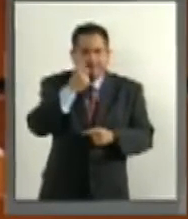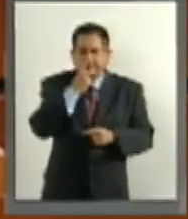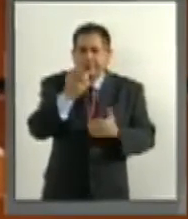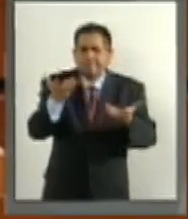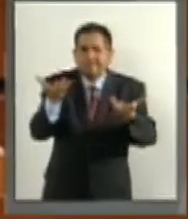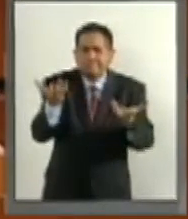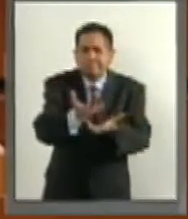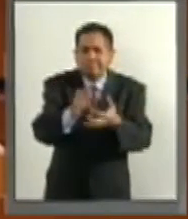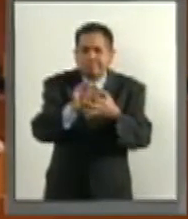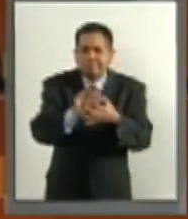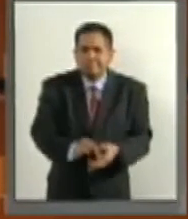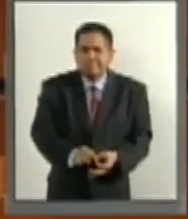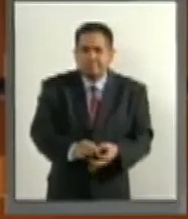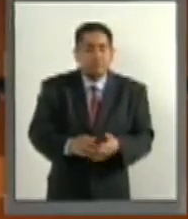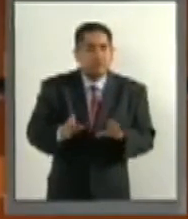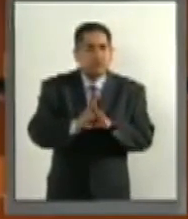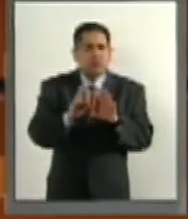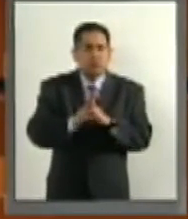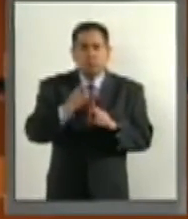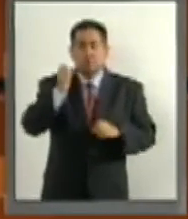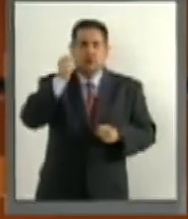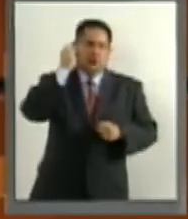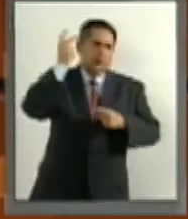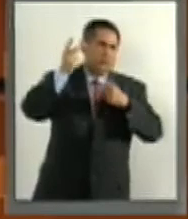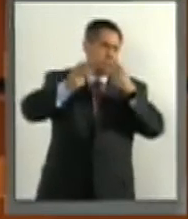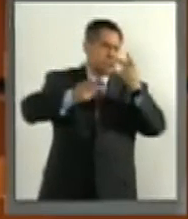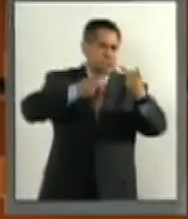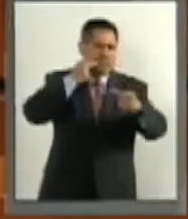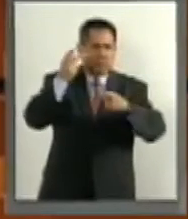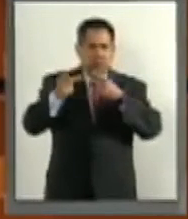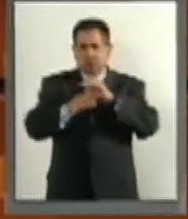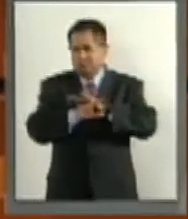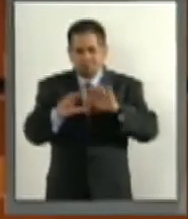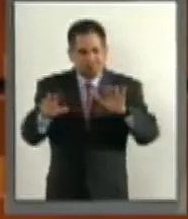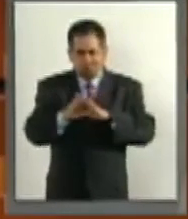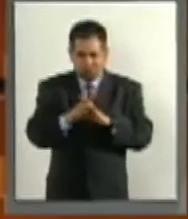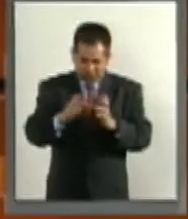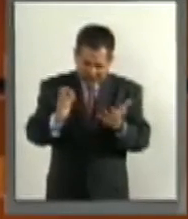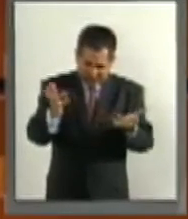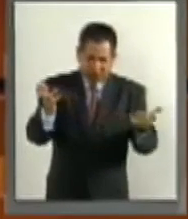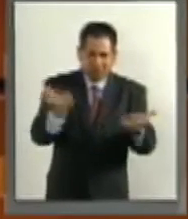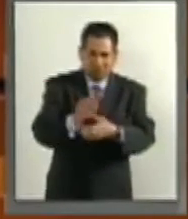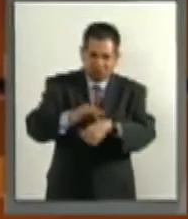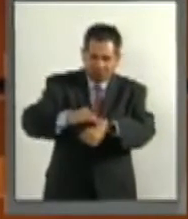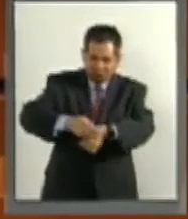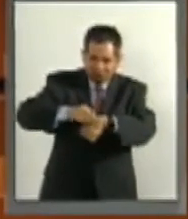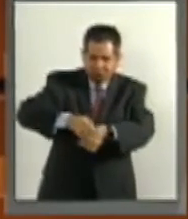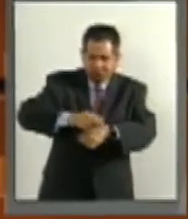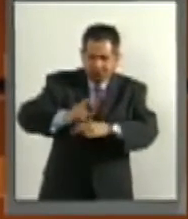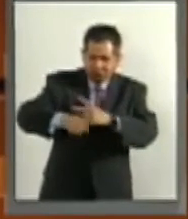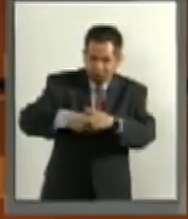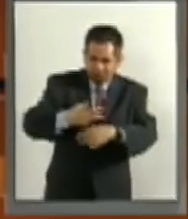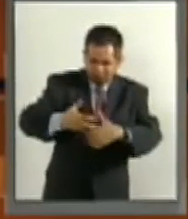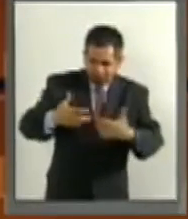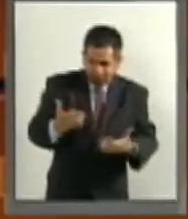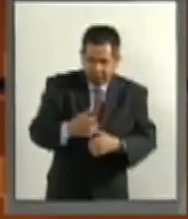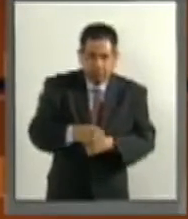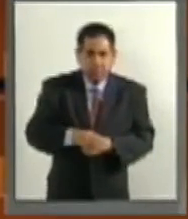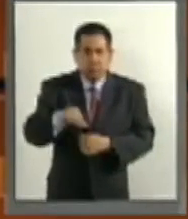a pedirles que actuemos más allá de un discurso en los hechos y con nuestros actos.